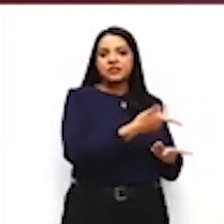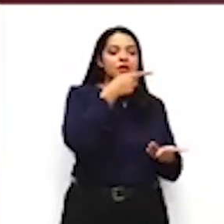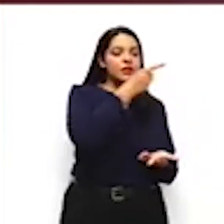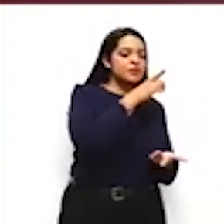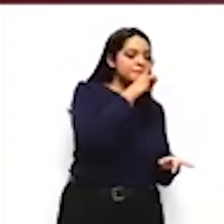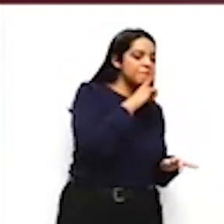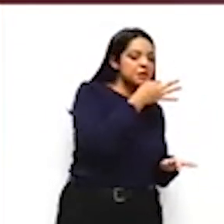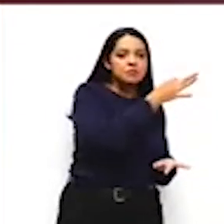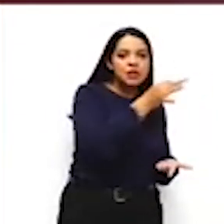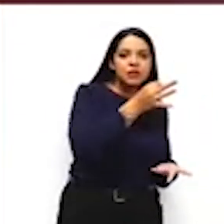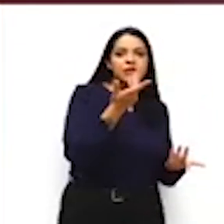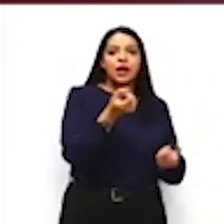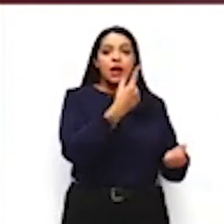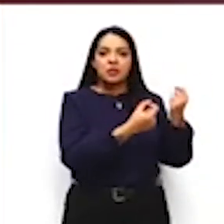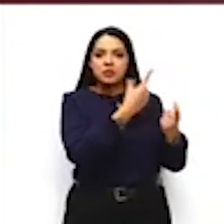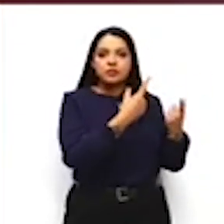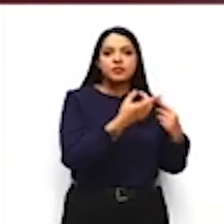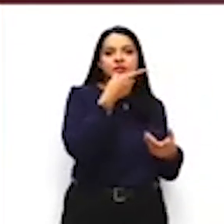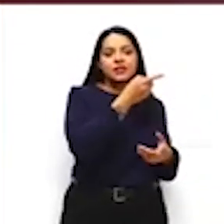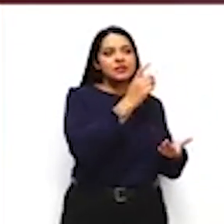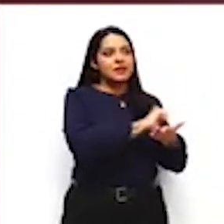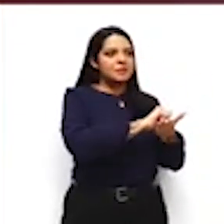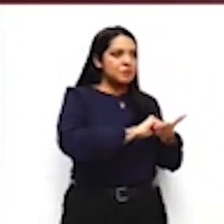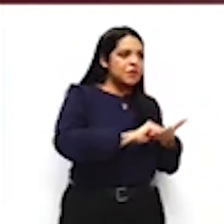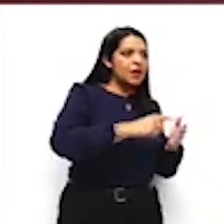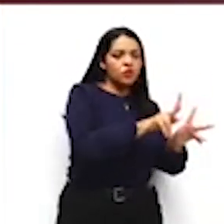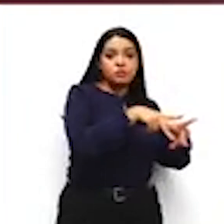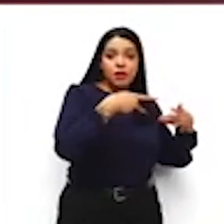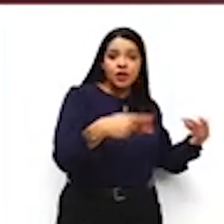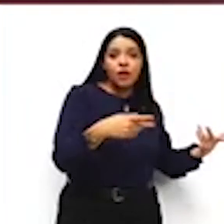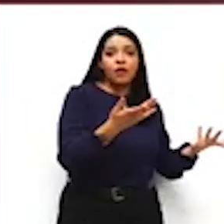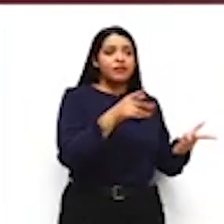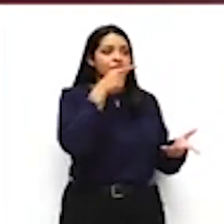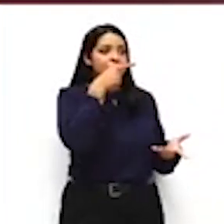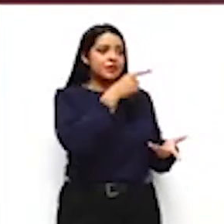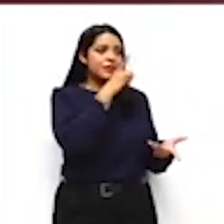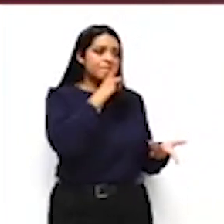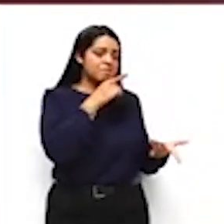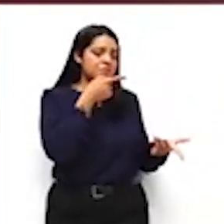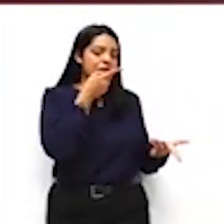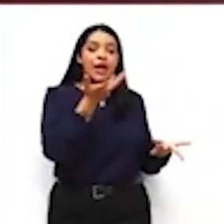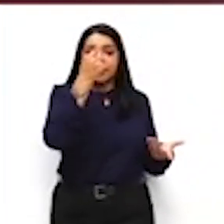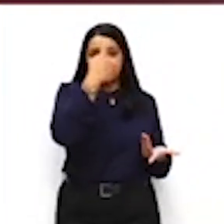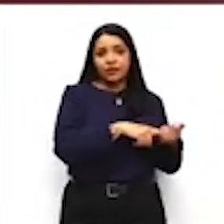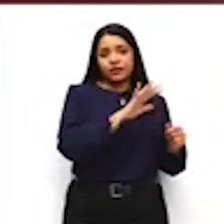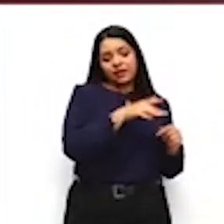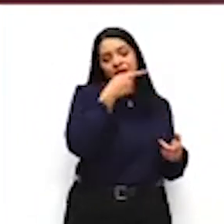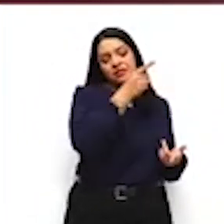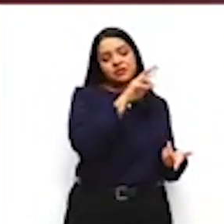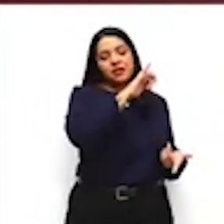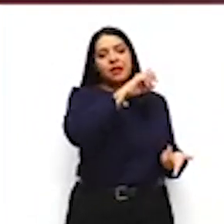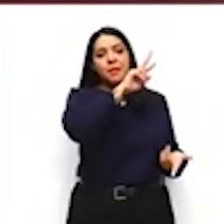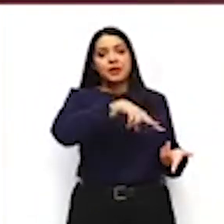mentiras. Algunos que escriben en los periódicos creen que por hacer eso ya tienen la verdad